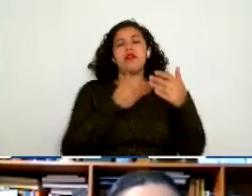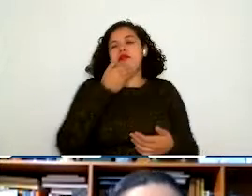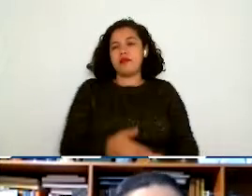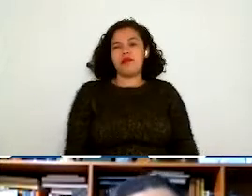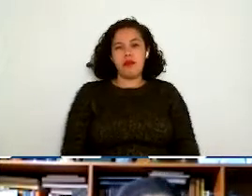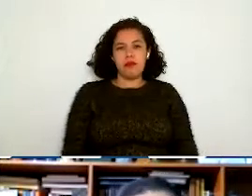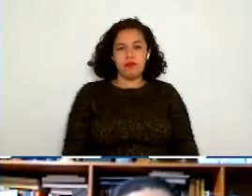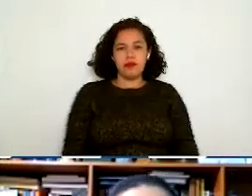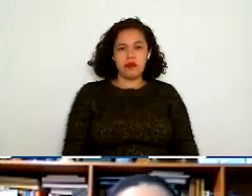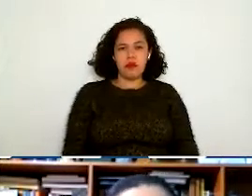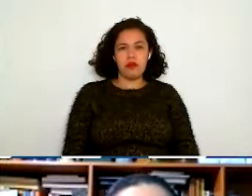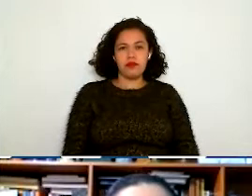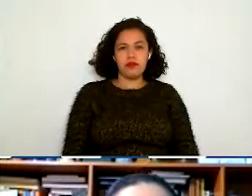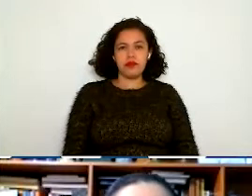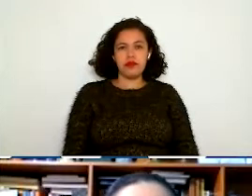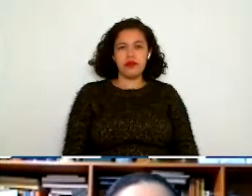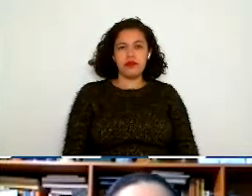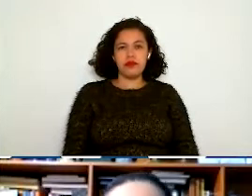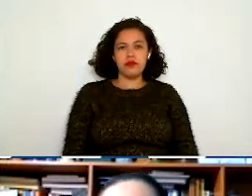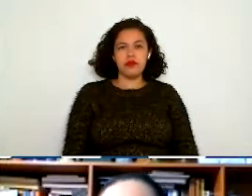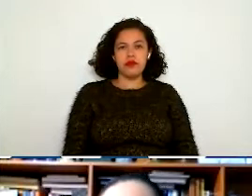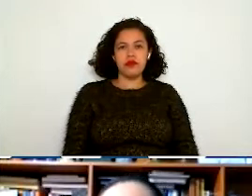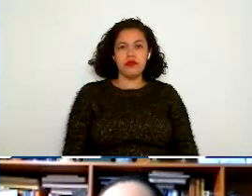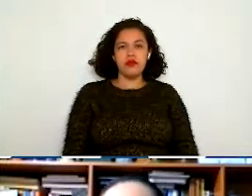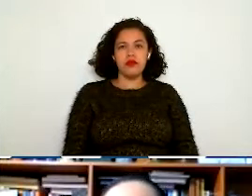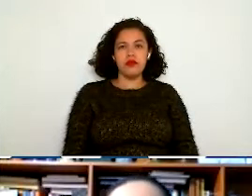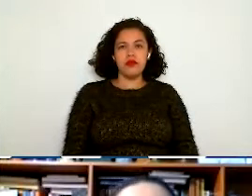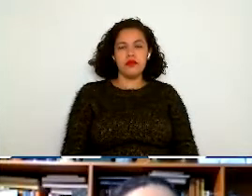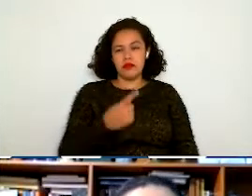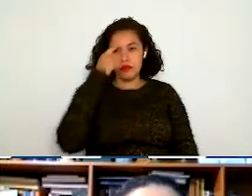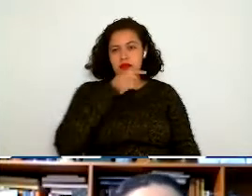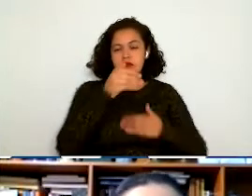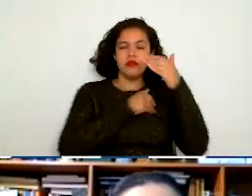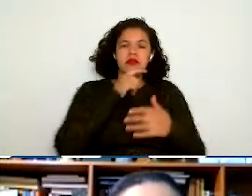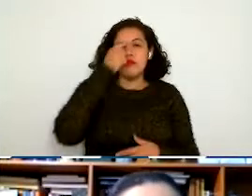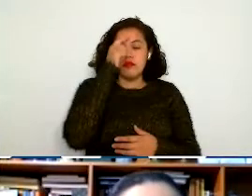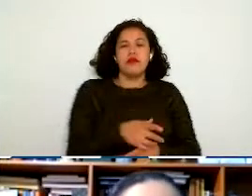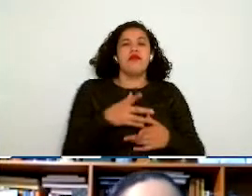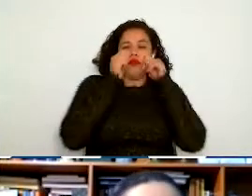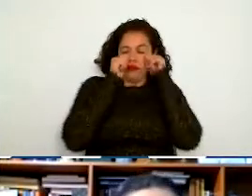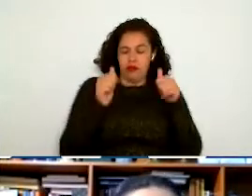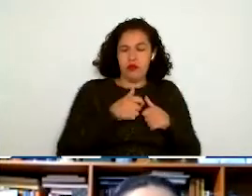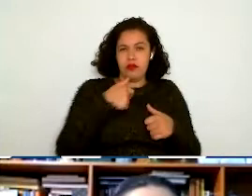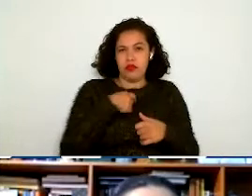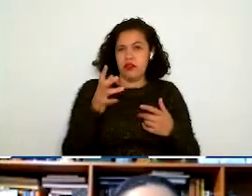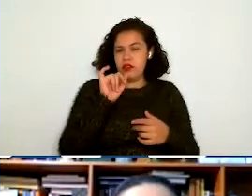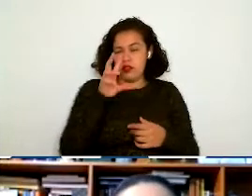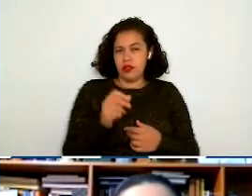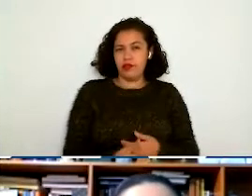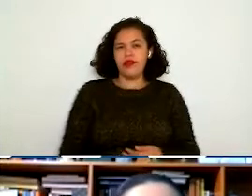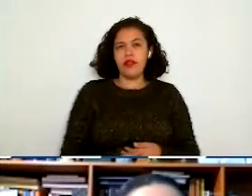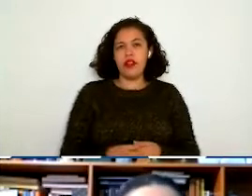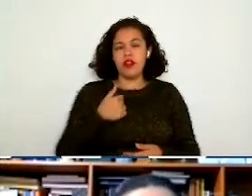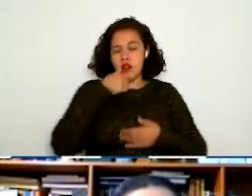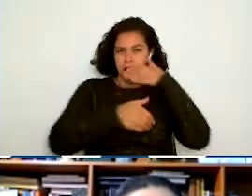¿no? Estándar que se tiene para hacer estas, pues esta atención que doy o no, ¿no? Hice el